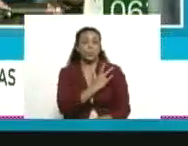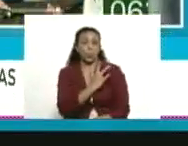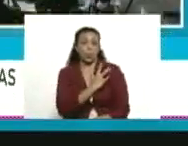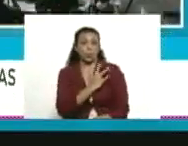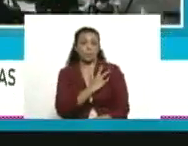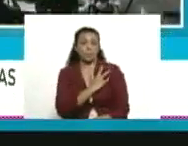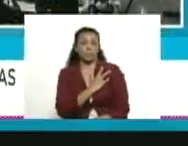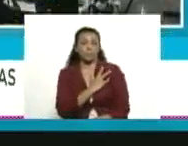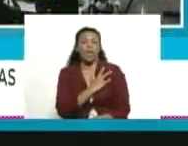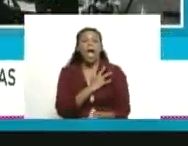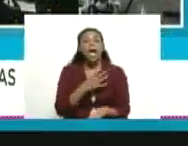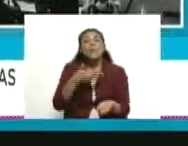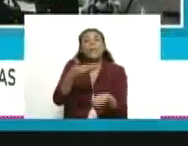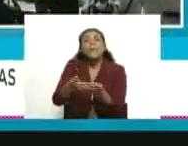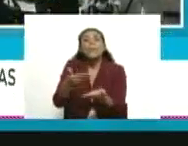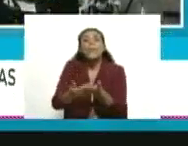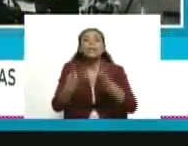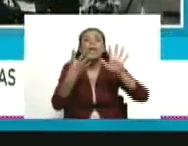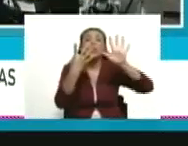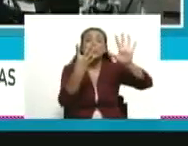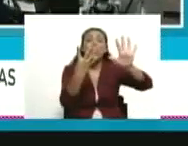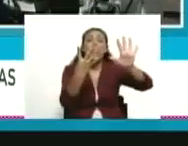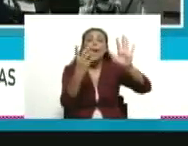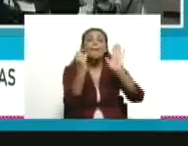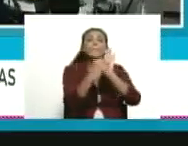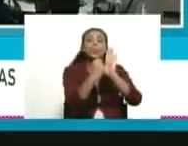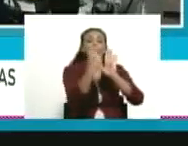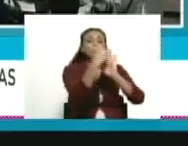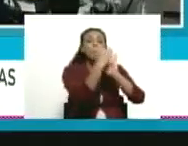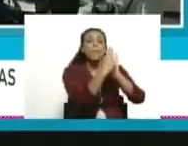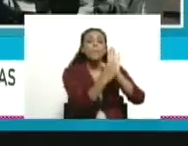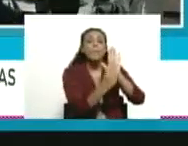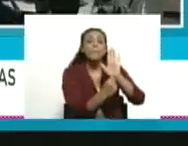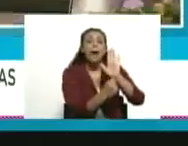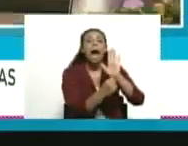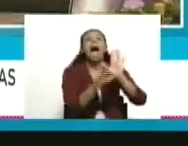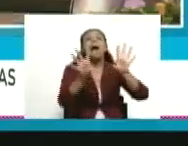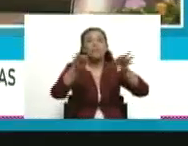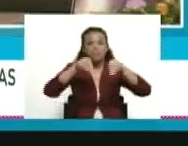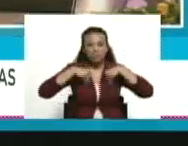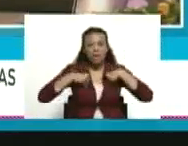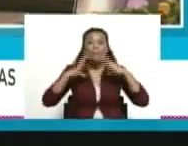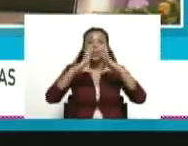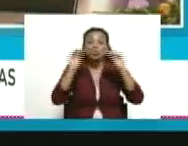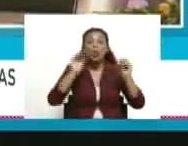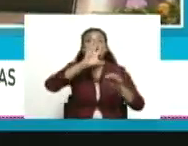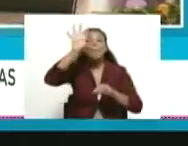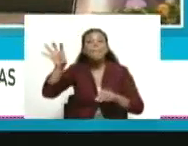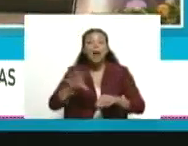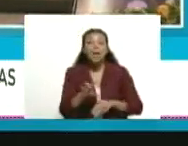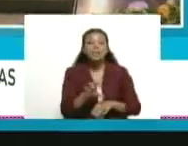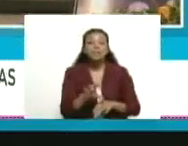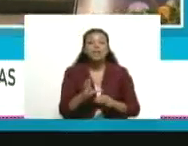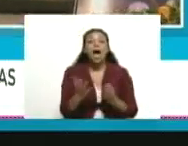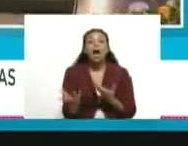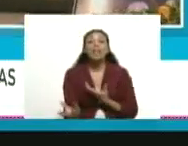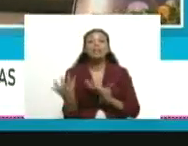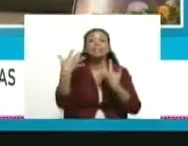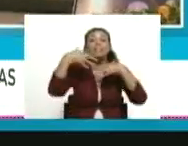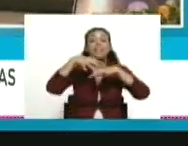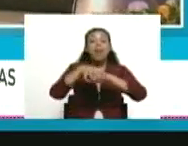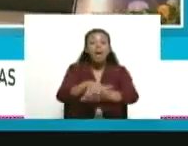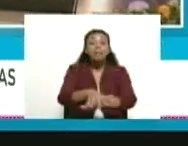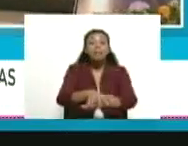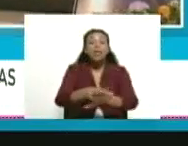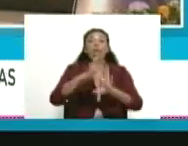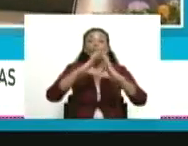una propuesta de 9 puntos. Esa propuesta fue acogida por todos los países. se está integrando un plan único de todos